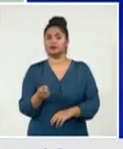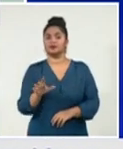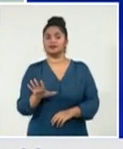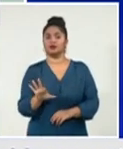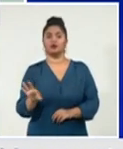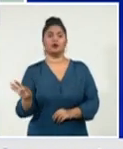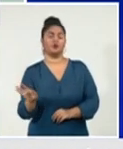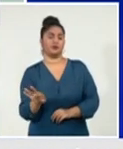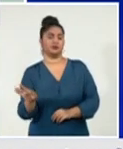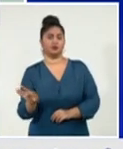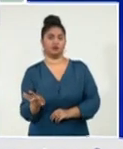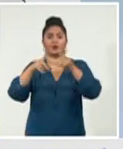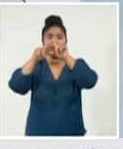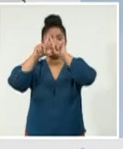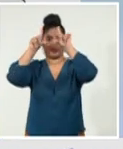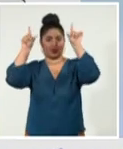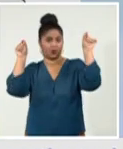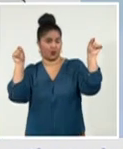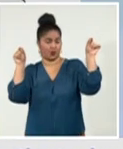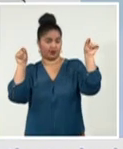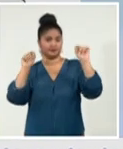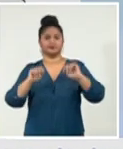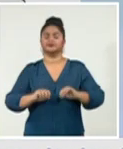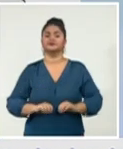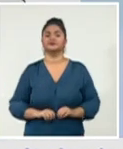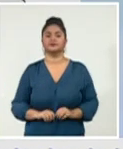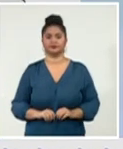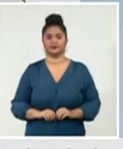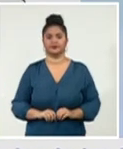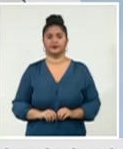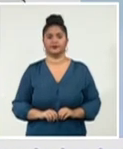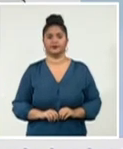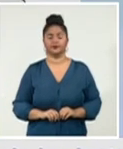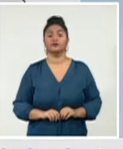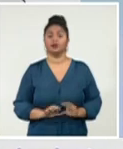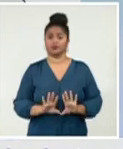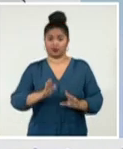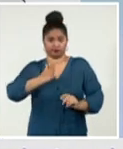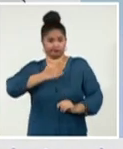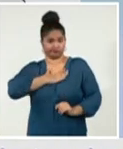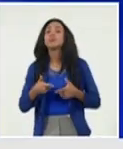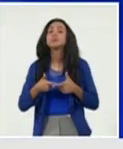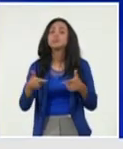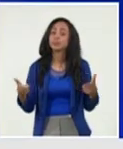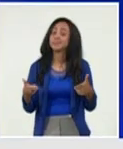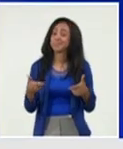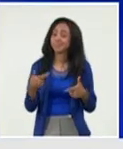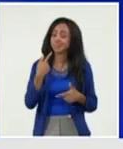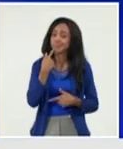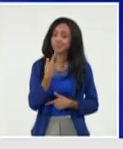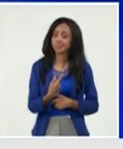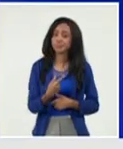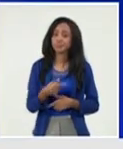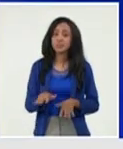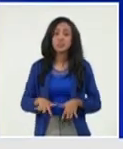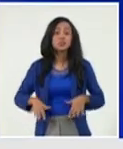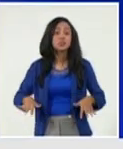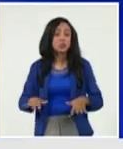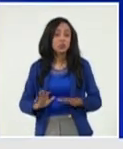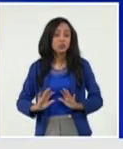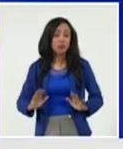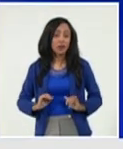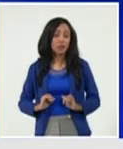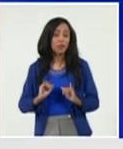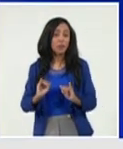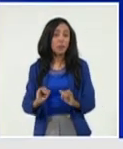de las 209 mil 466 muestras analizadas en la semana con este comportamiento que hemos tenido